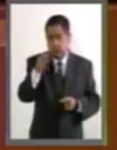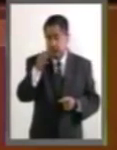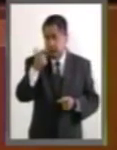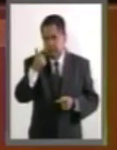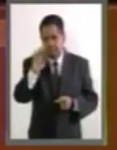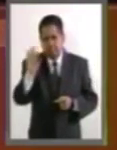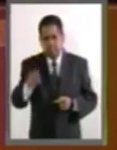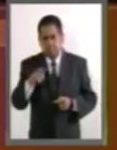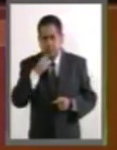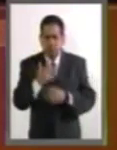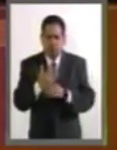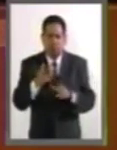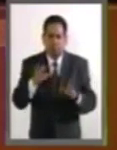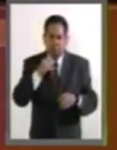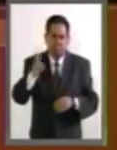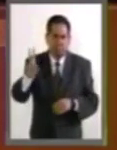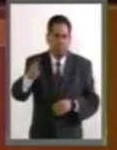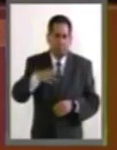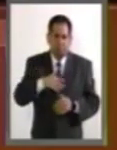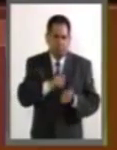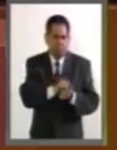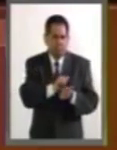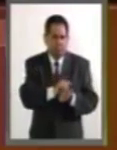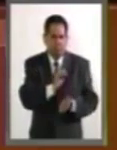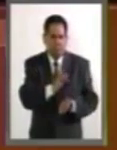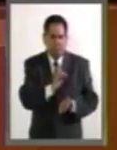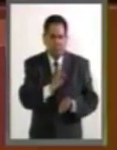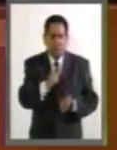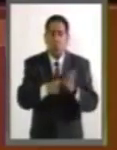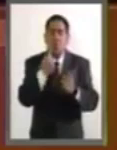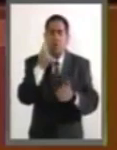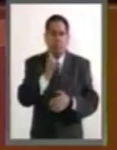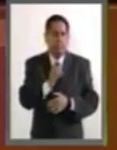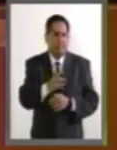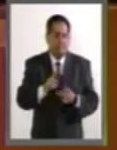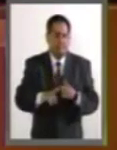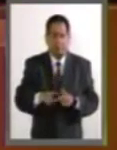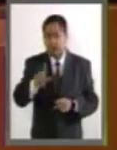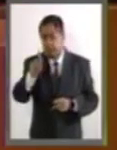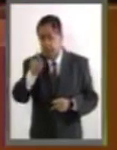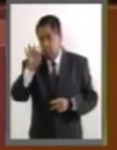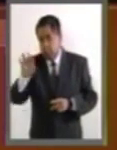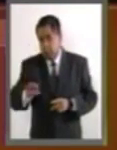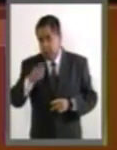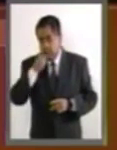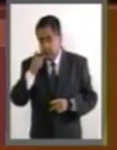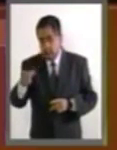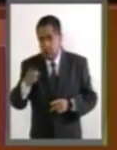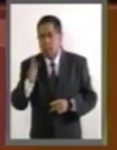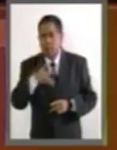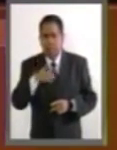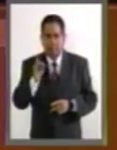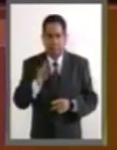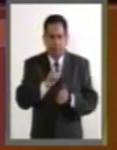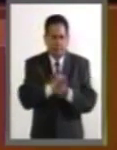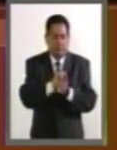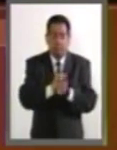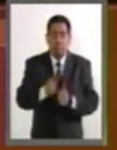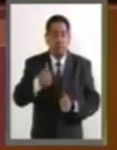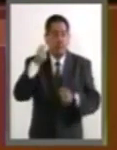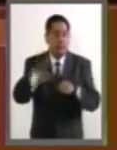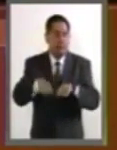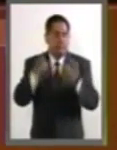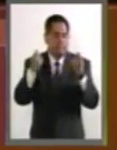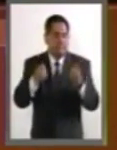57.7% dijo haber sostenido relaciones sexuales alguna vez. El 70% mencionó haber tenido su primera relación